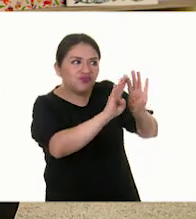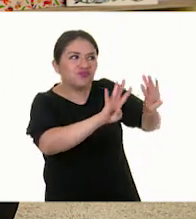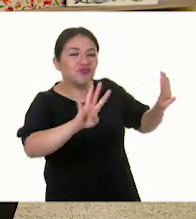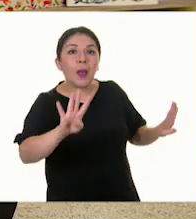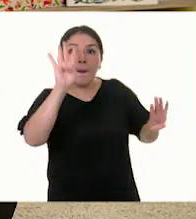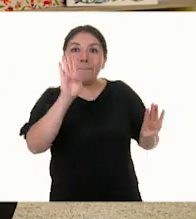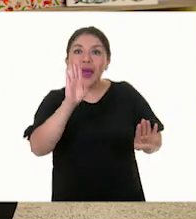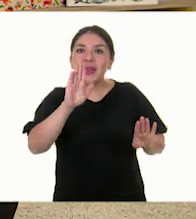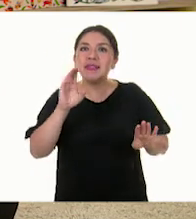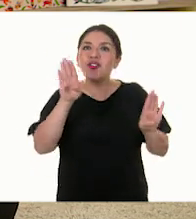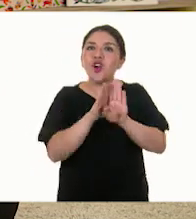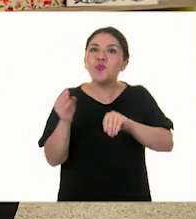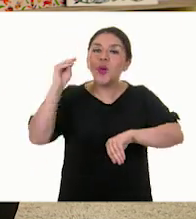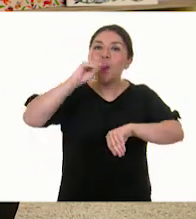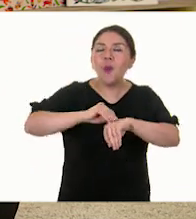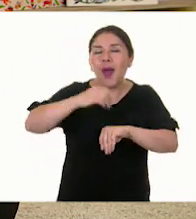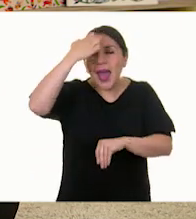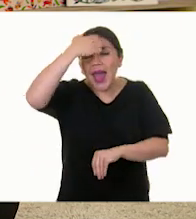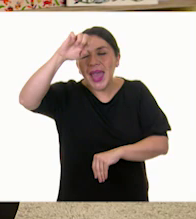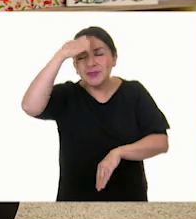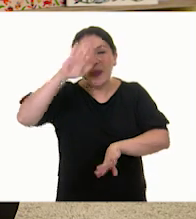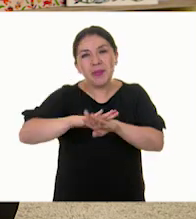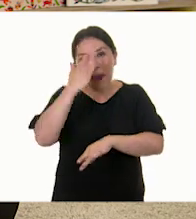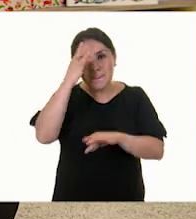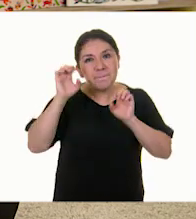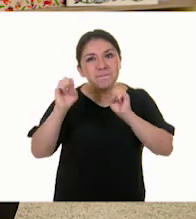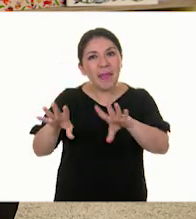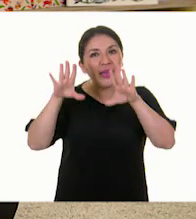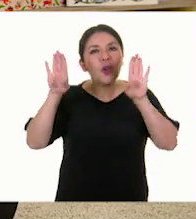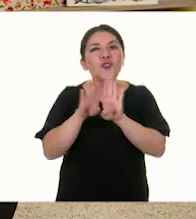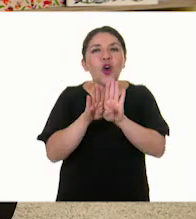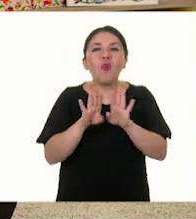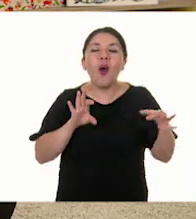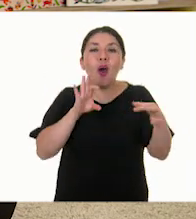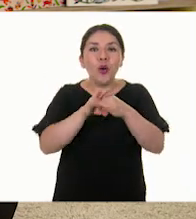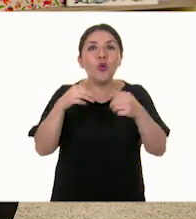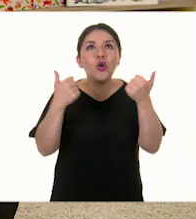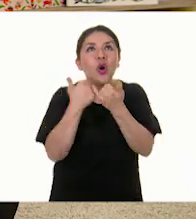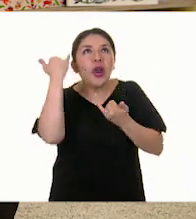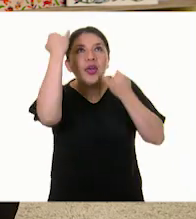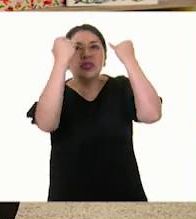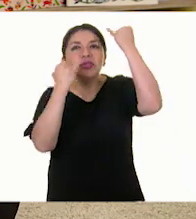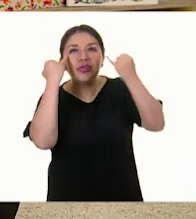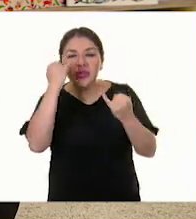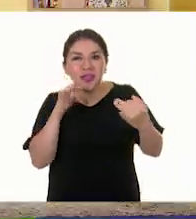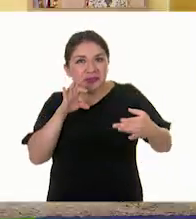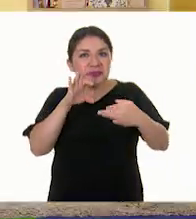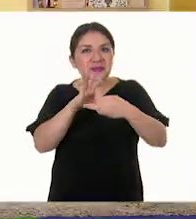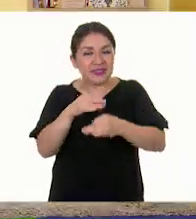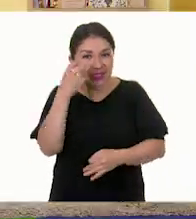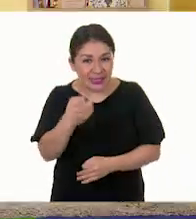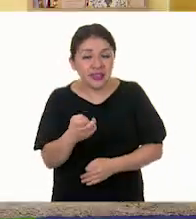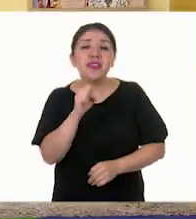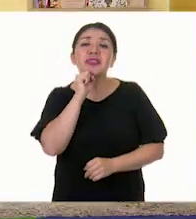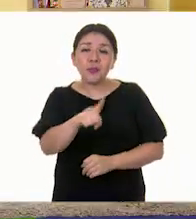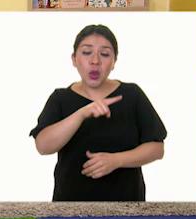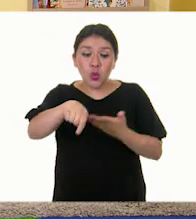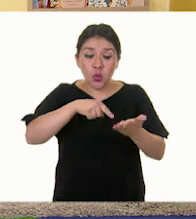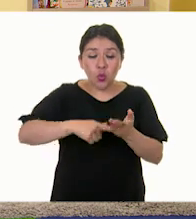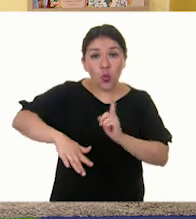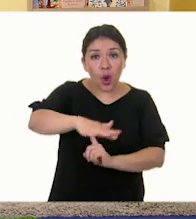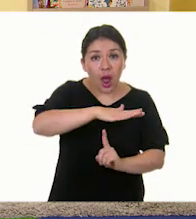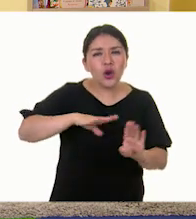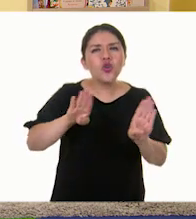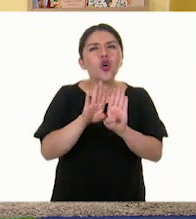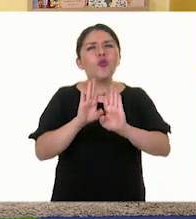de la narración una experiencia mágica en la que se combinen la fantasía y el vínculo. Además del espacio,